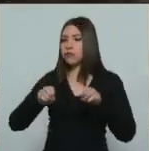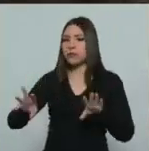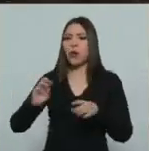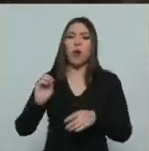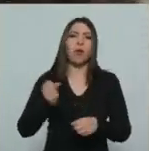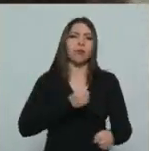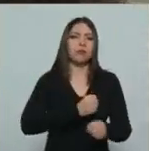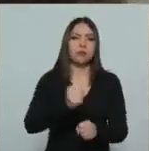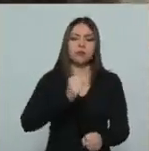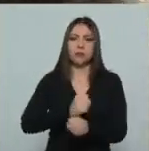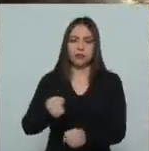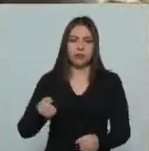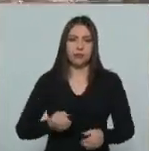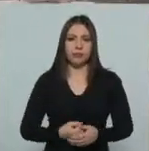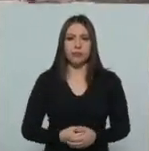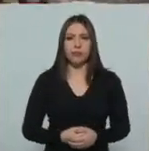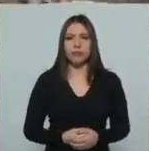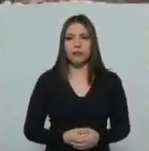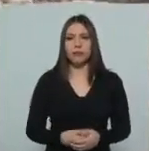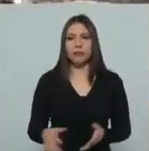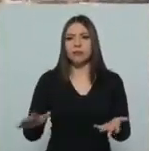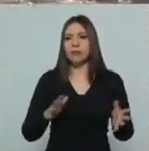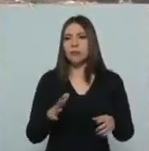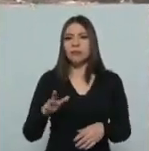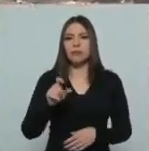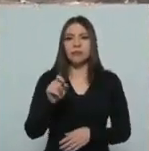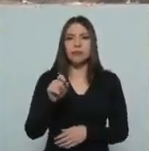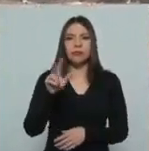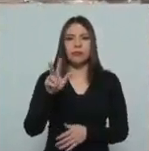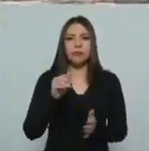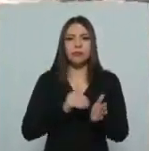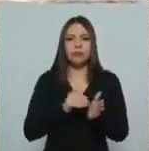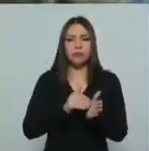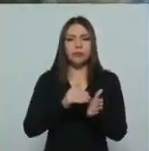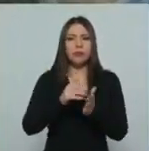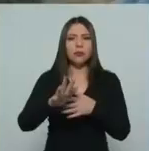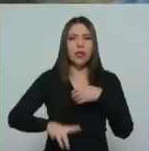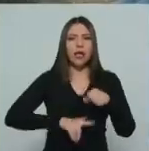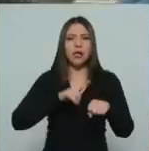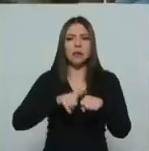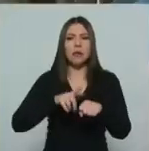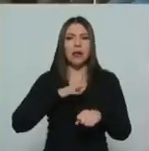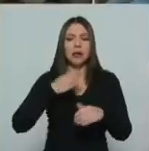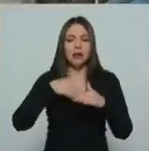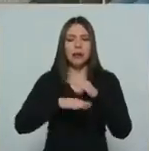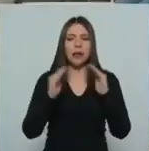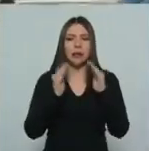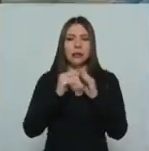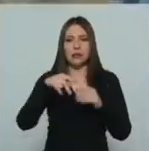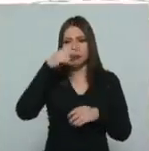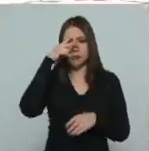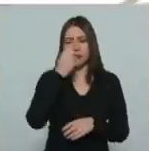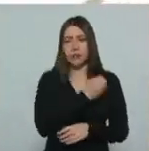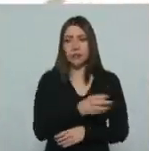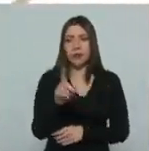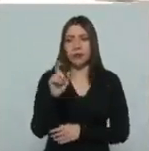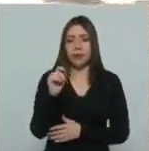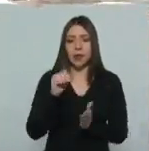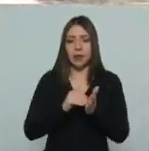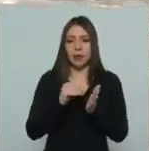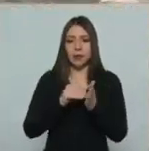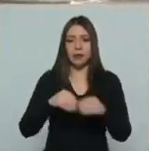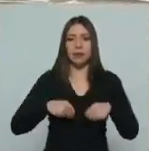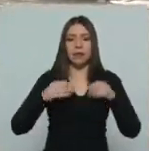Se estima que existen alrededor de 28 millones de animales domésticos en México, de los cuales 20 millones viven en